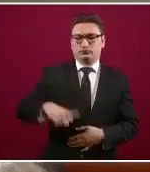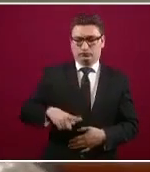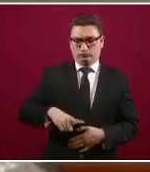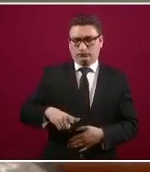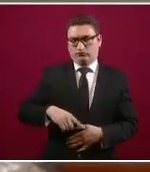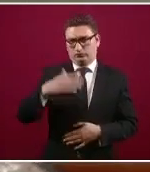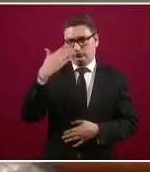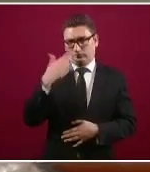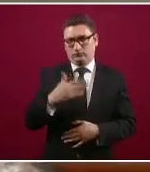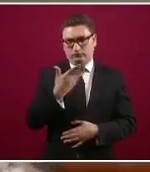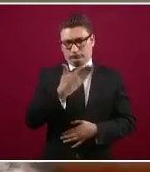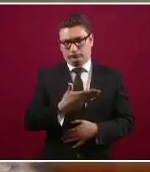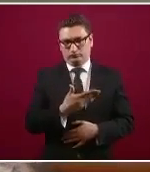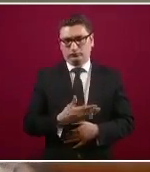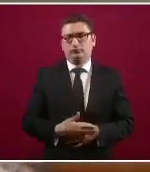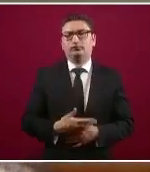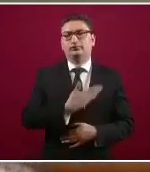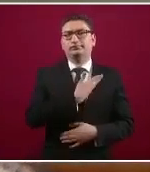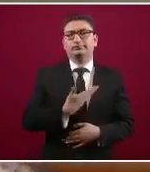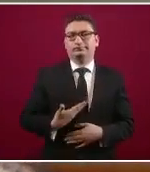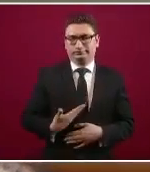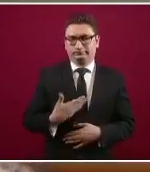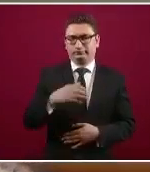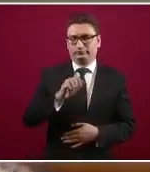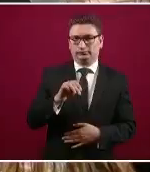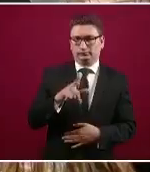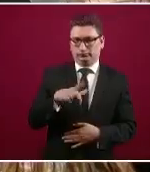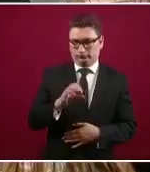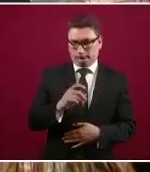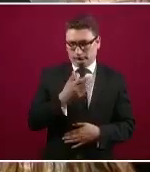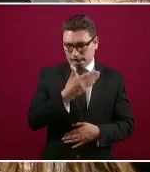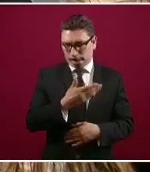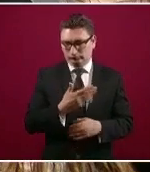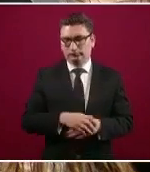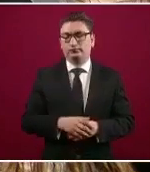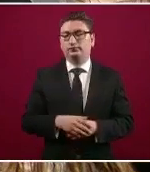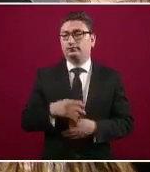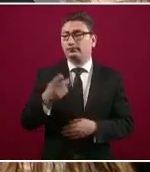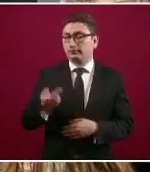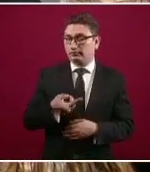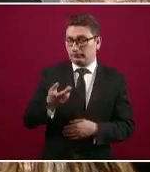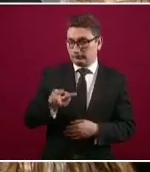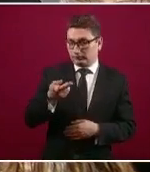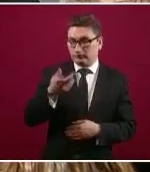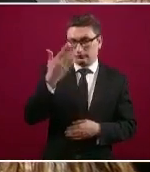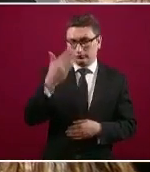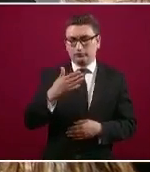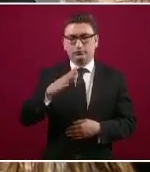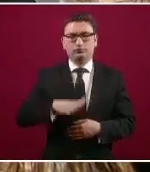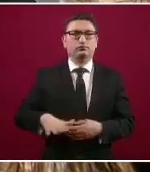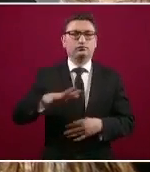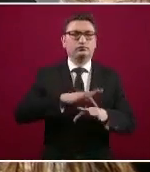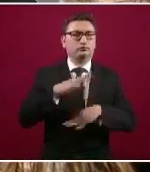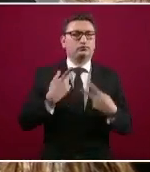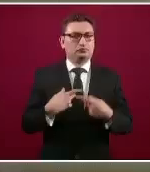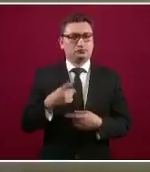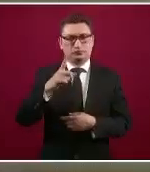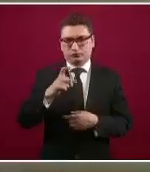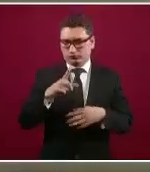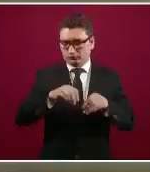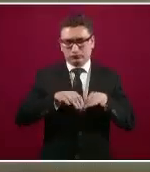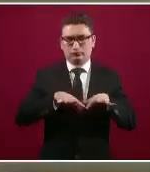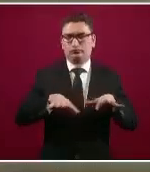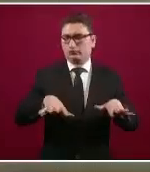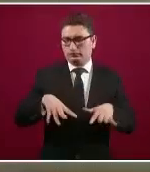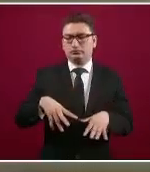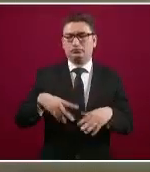preside el licenciado Obrador tiene la garantía de distribuir esa agua potable por cuánto tiempo en México,